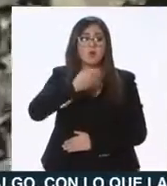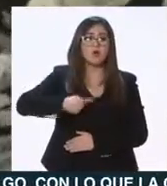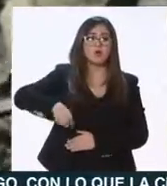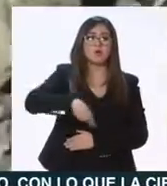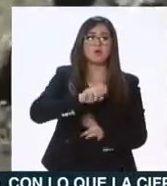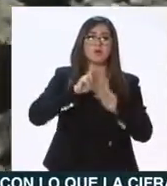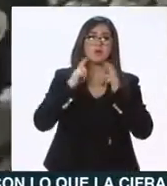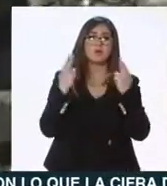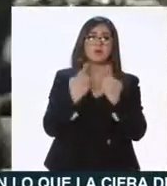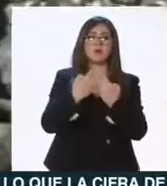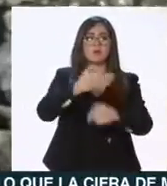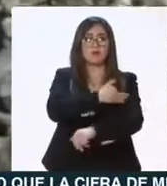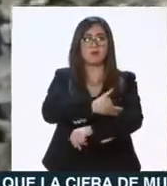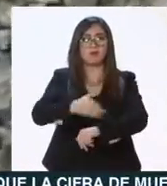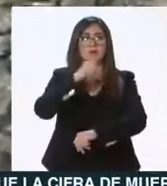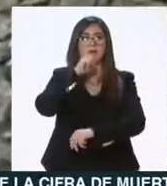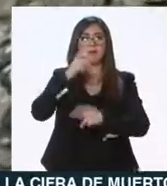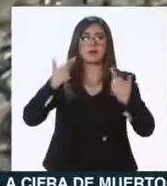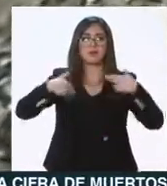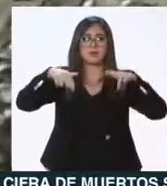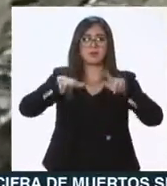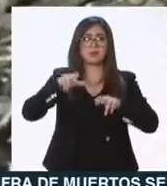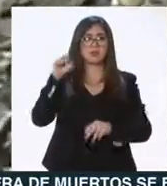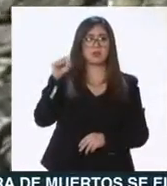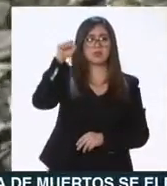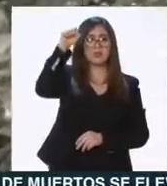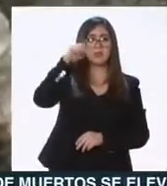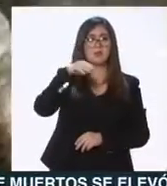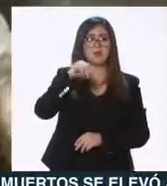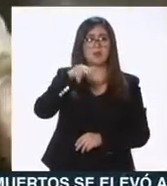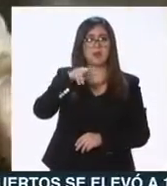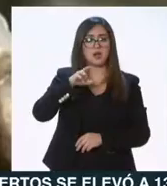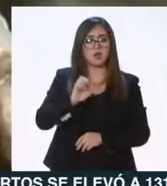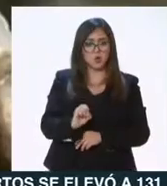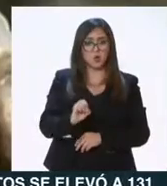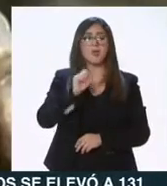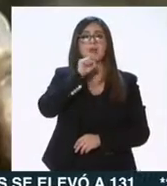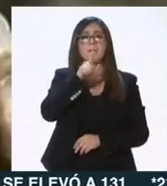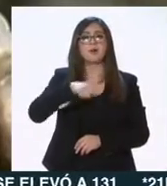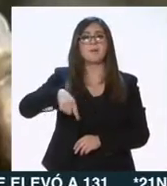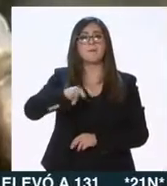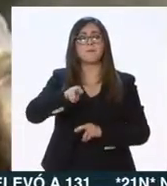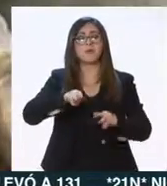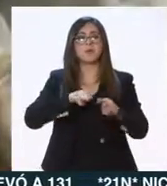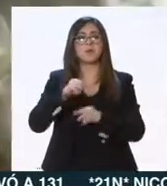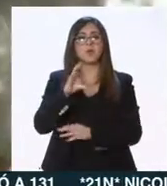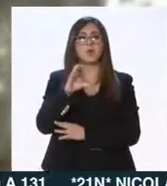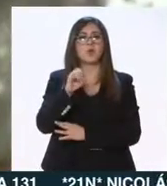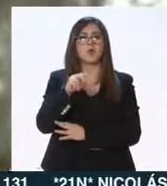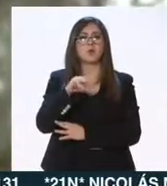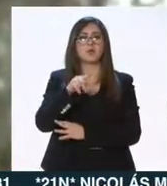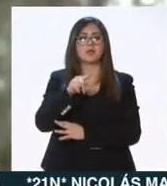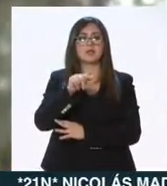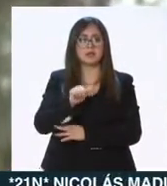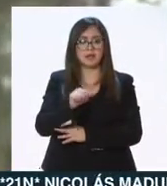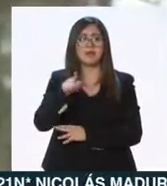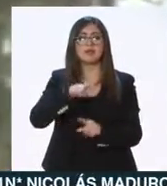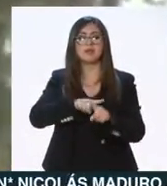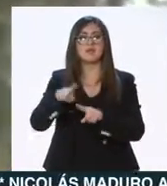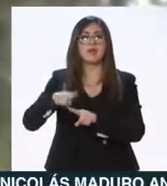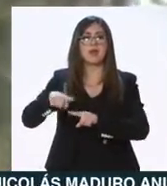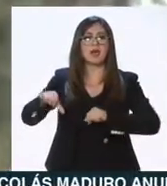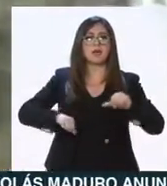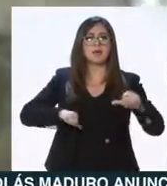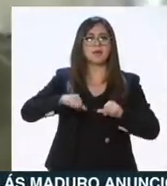familiares, así como representantes del sindicato minero, la otra obrera, incluso del movimiento comunista en México, se iniciaron las actividades